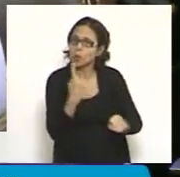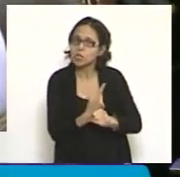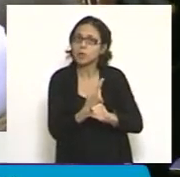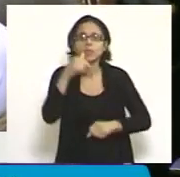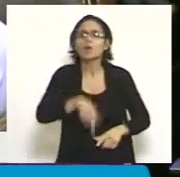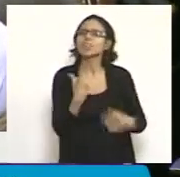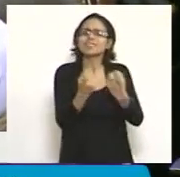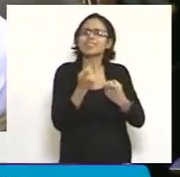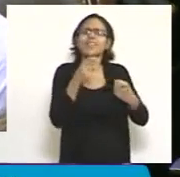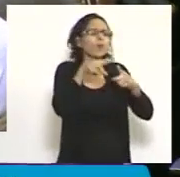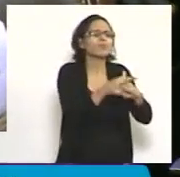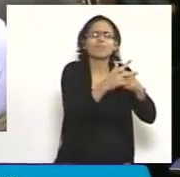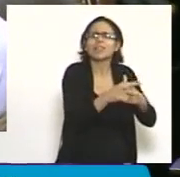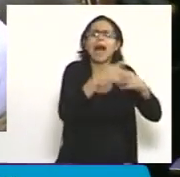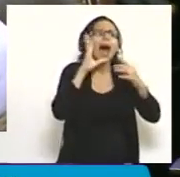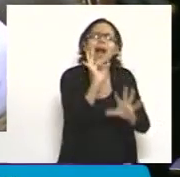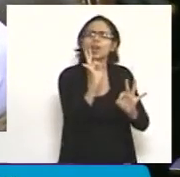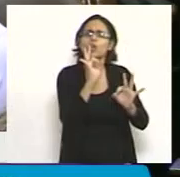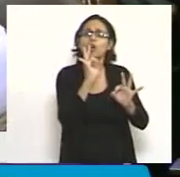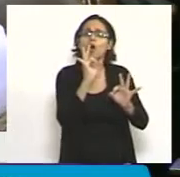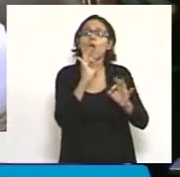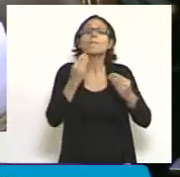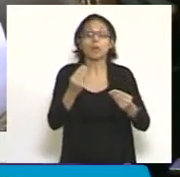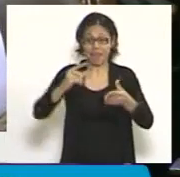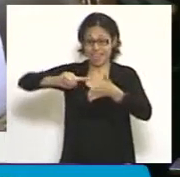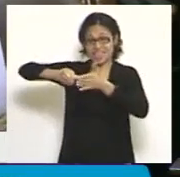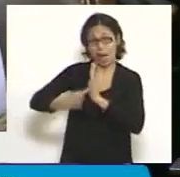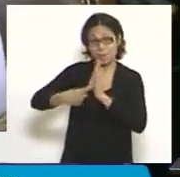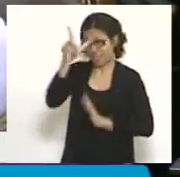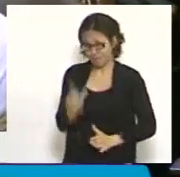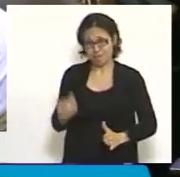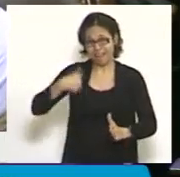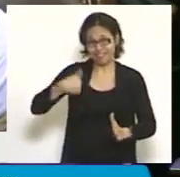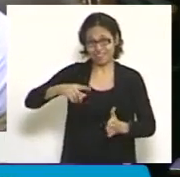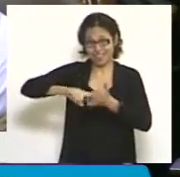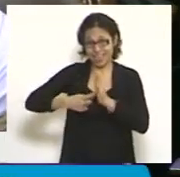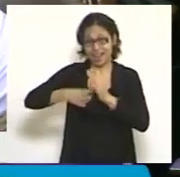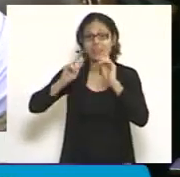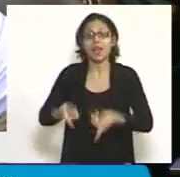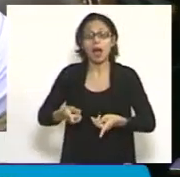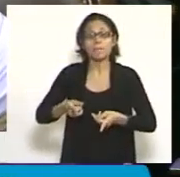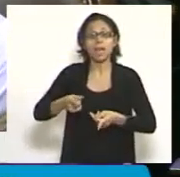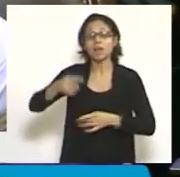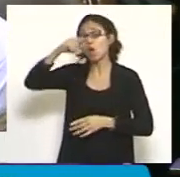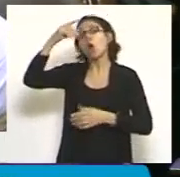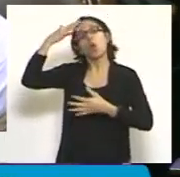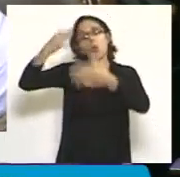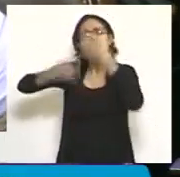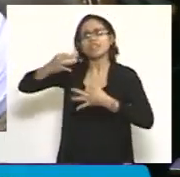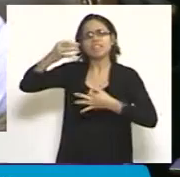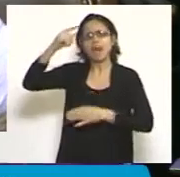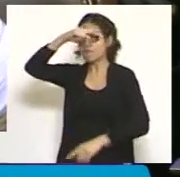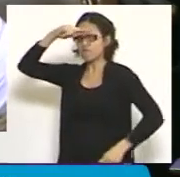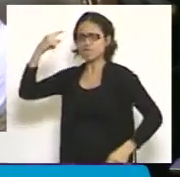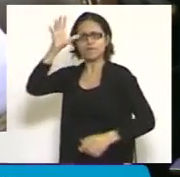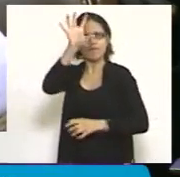instrumento que pone a la capital federal de la República y a la justicia federal del país, a